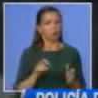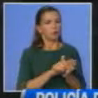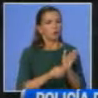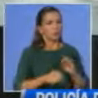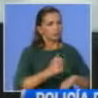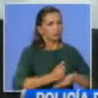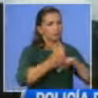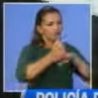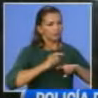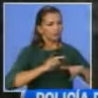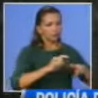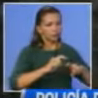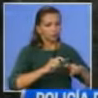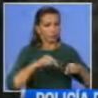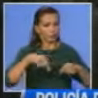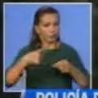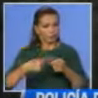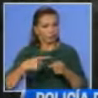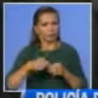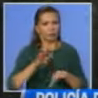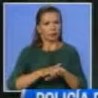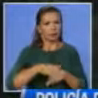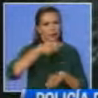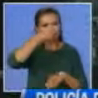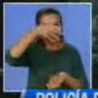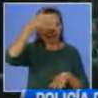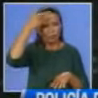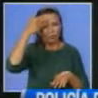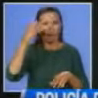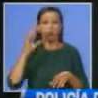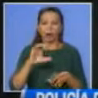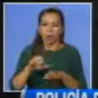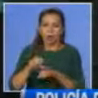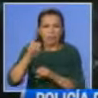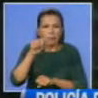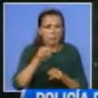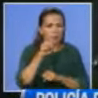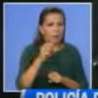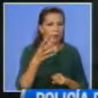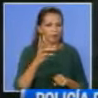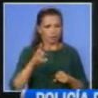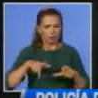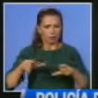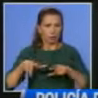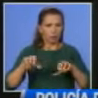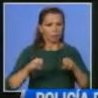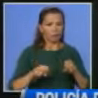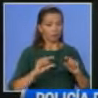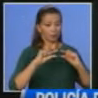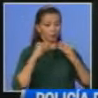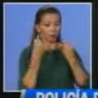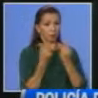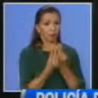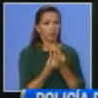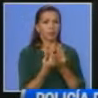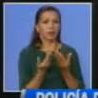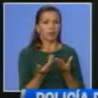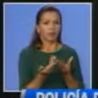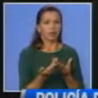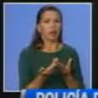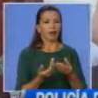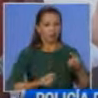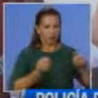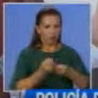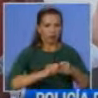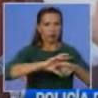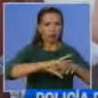allanaron 16 inmuebles en Quito, Machala y Santo Domingo. Producto de este trabajo, una banda de robacarros fue desarticulada durante la madrugada de este